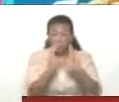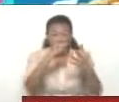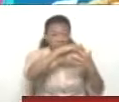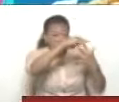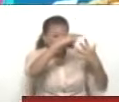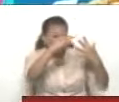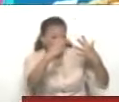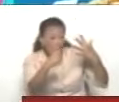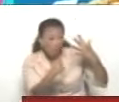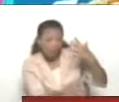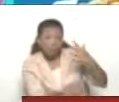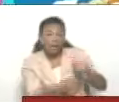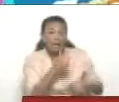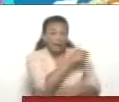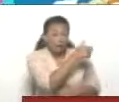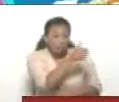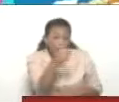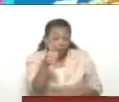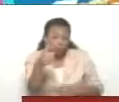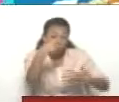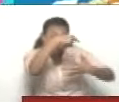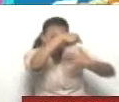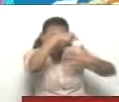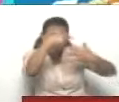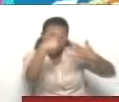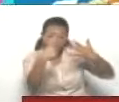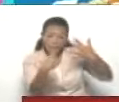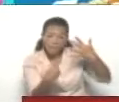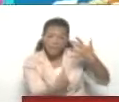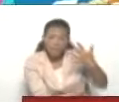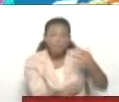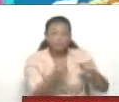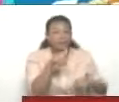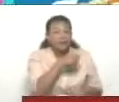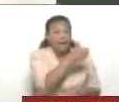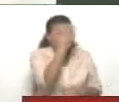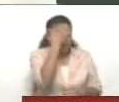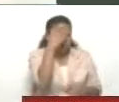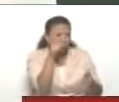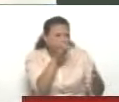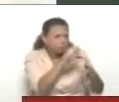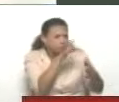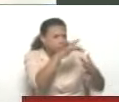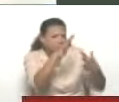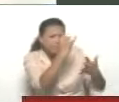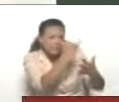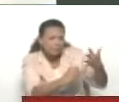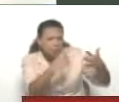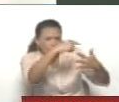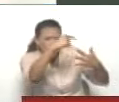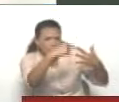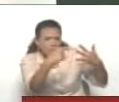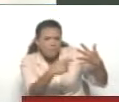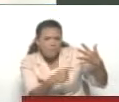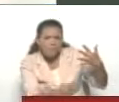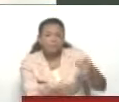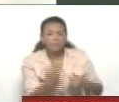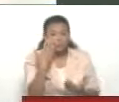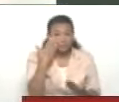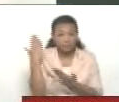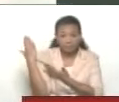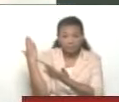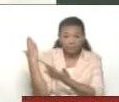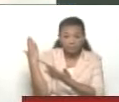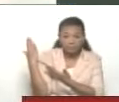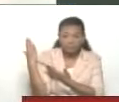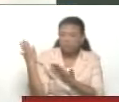contenido, en cada uno de los vértices. Cada quien se conectó, se inscribió, lo